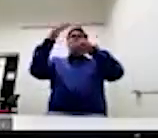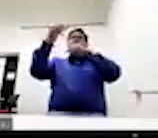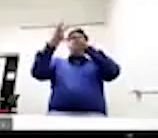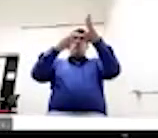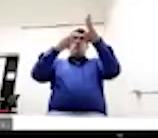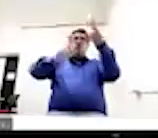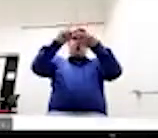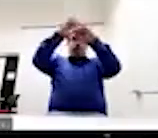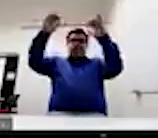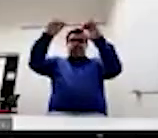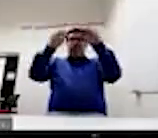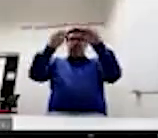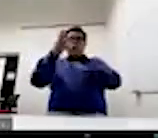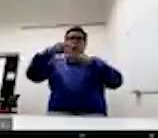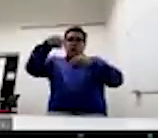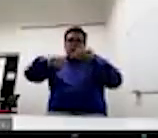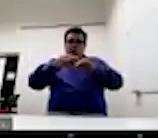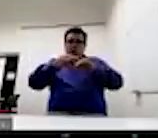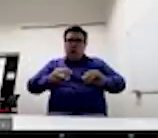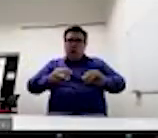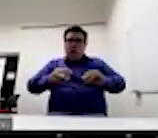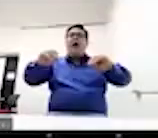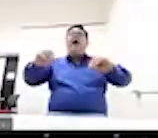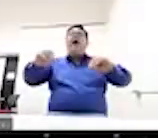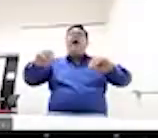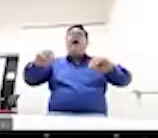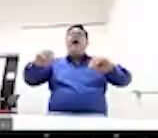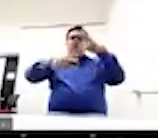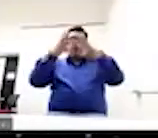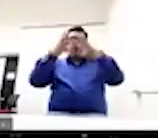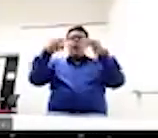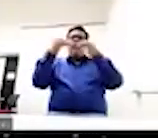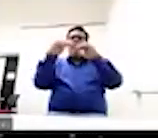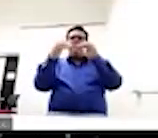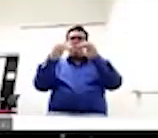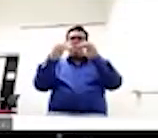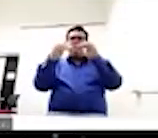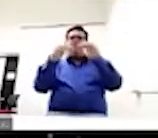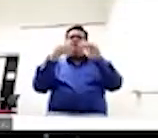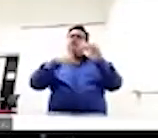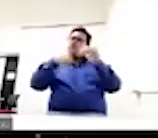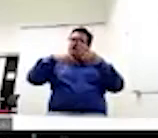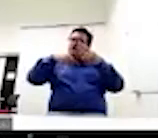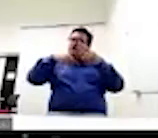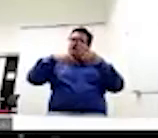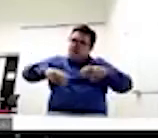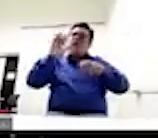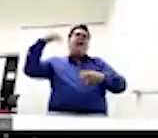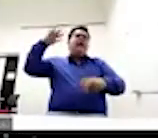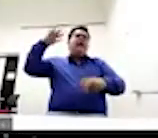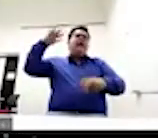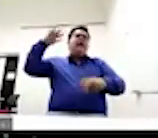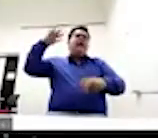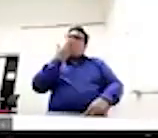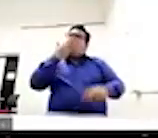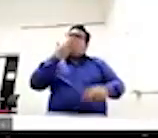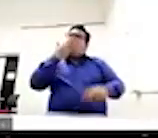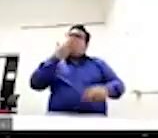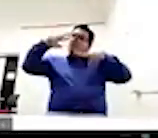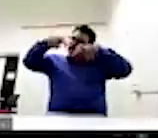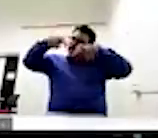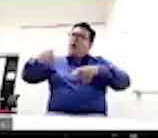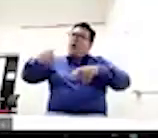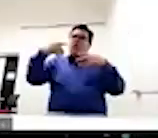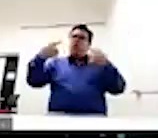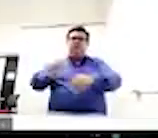Una serie de obras que me ha permitido excavar en la memoria de nuestros ancestros, apropiarme de lo que ha llegado hasta